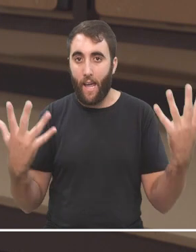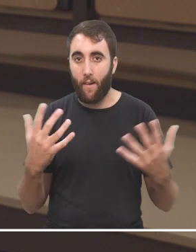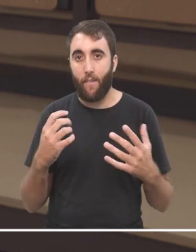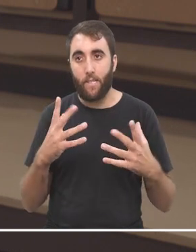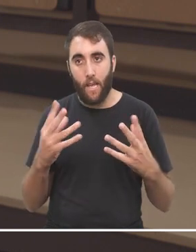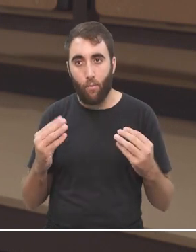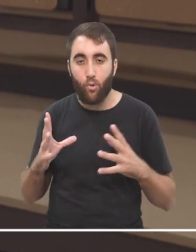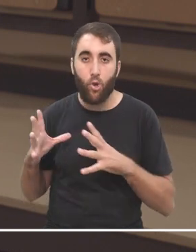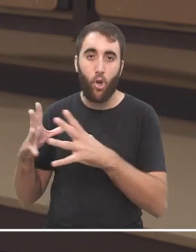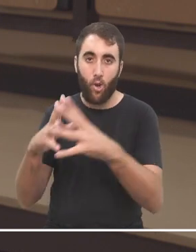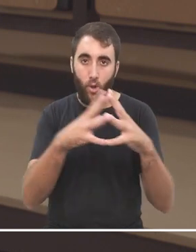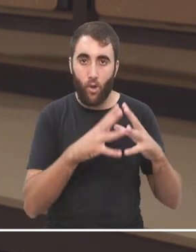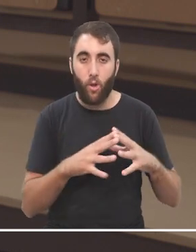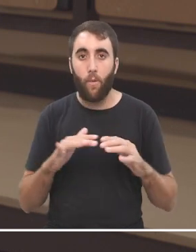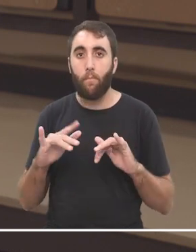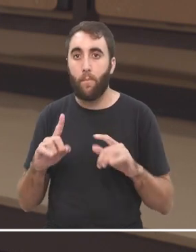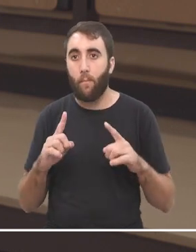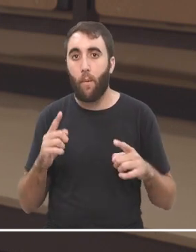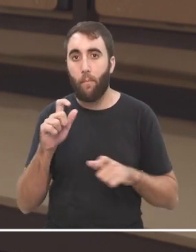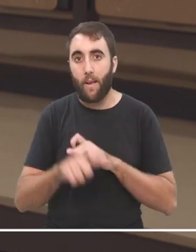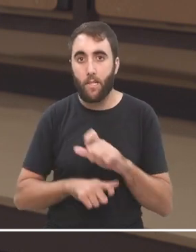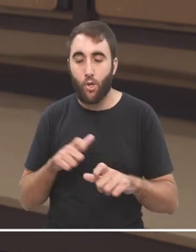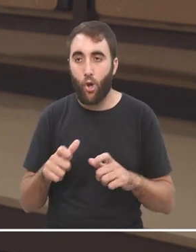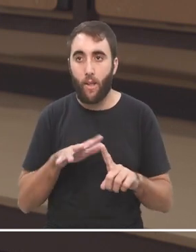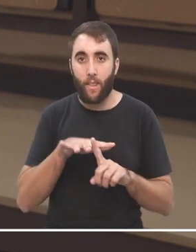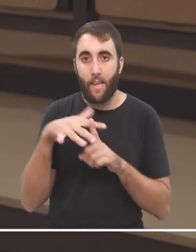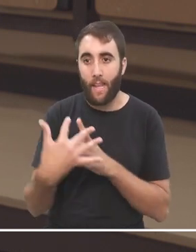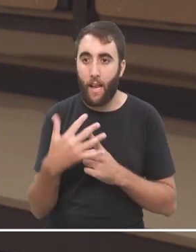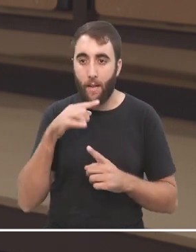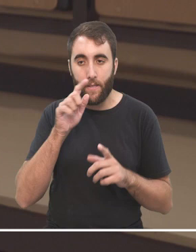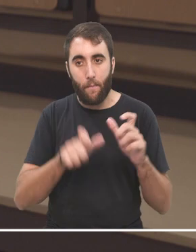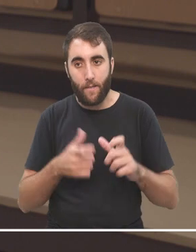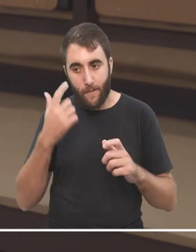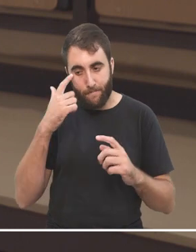distintos consorcios a la mayor parte de los jugadores del ecosistema digital.